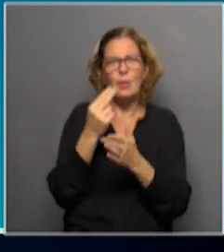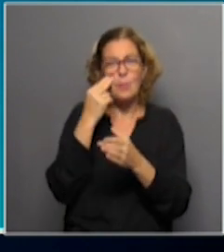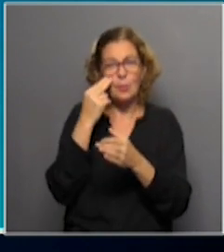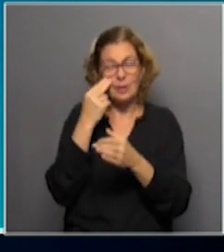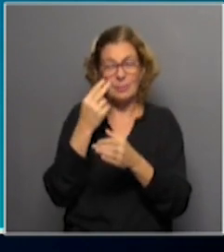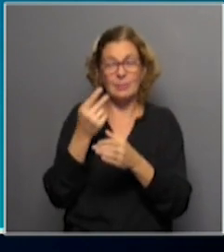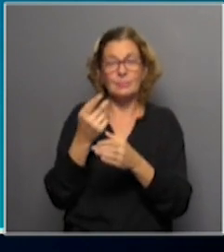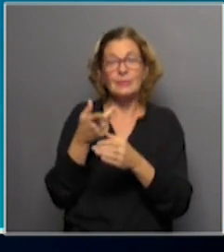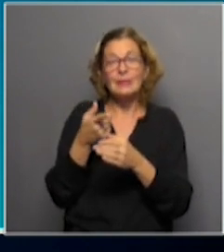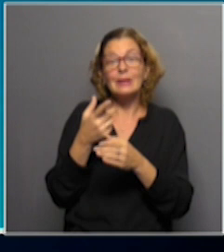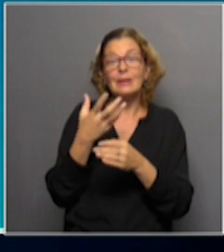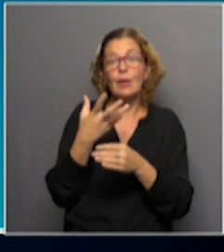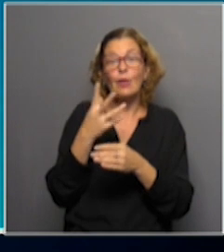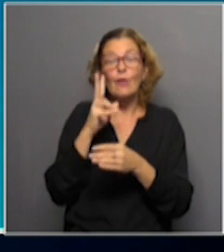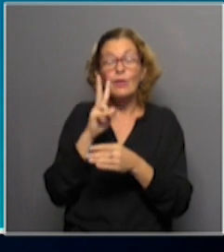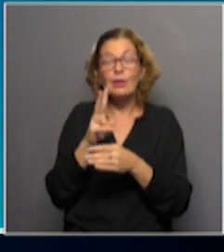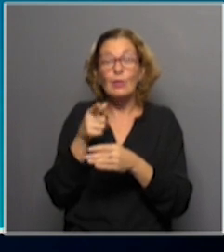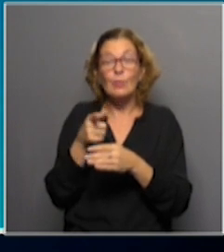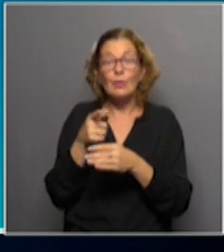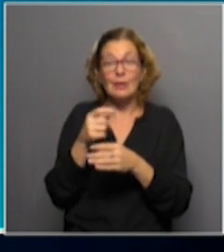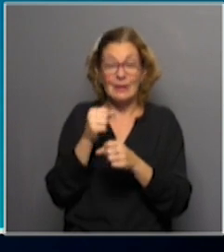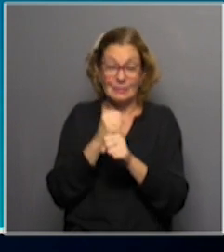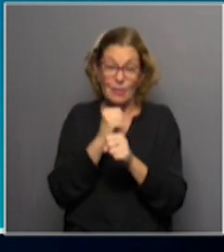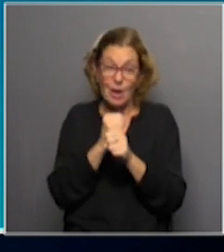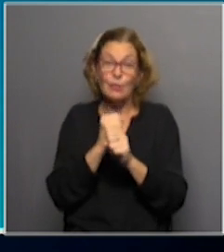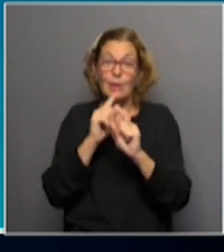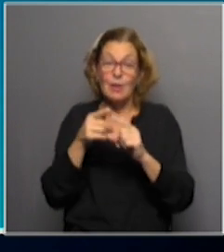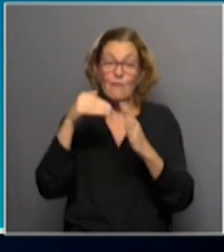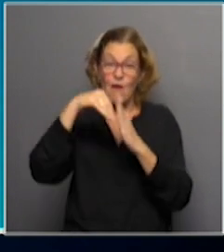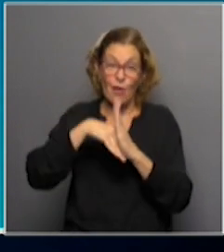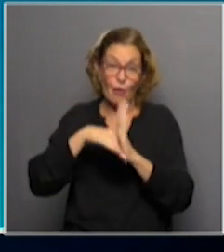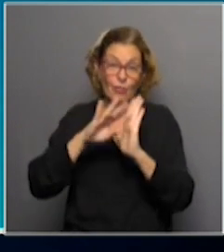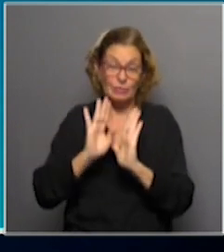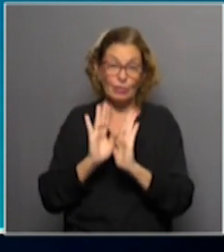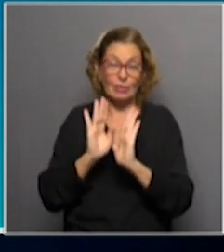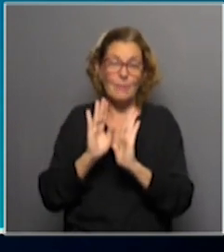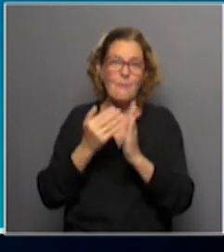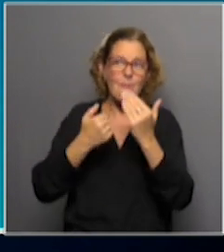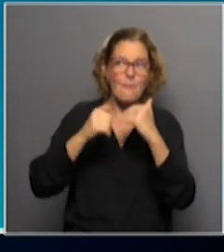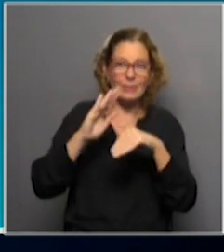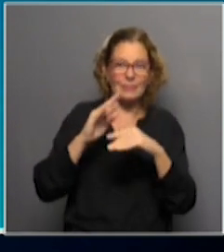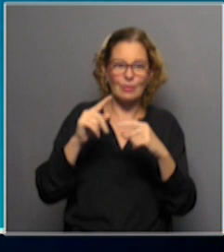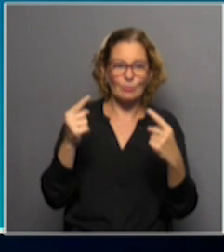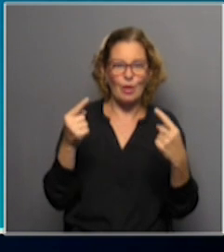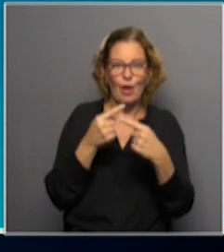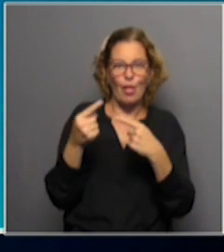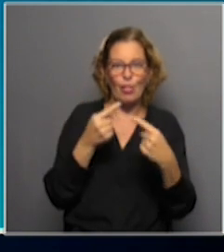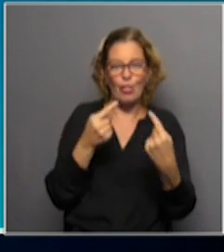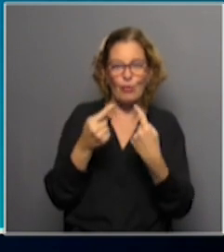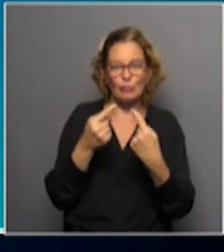de verdad, que tiene que ver con que la tasa de actividad bajó bastante en relación,